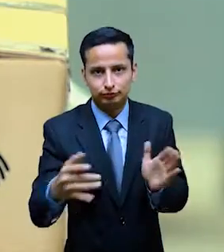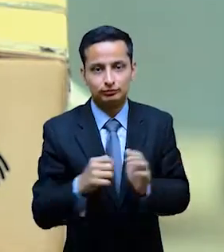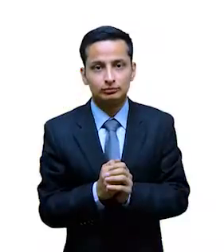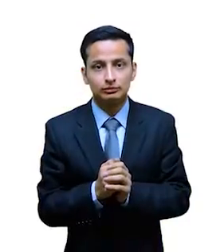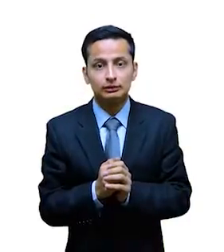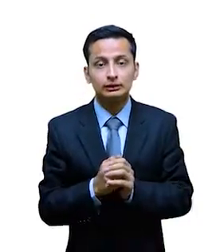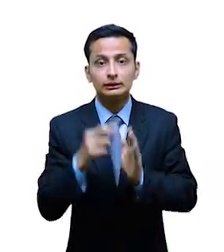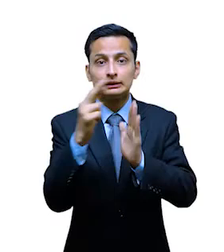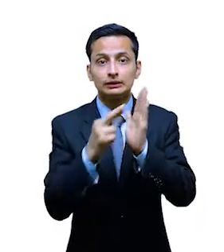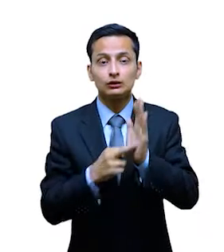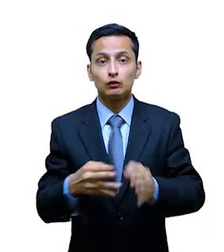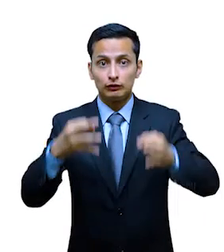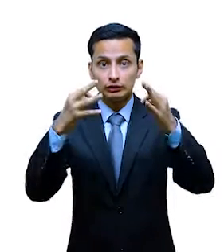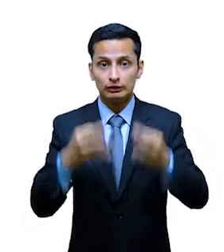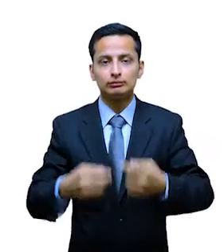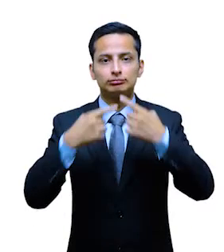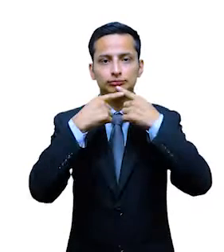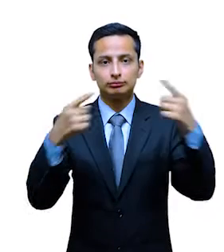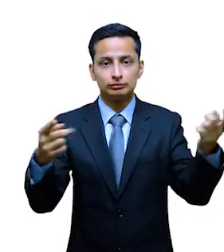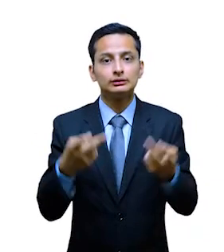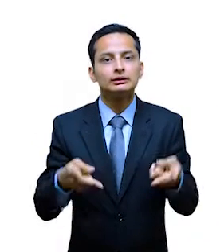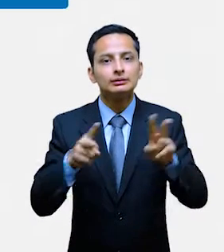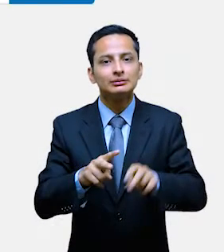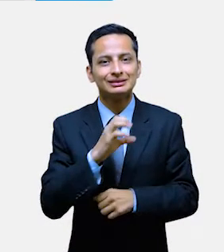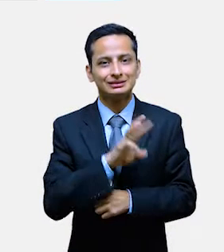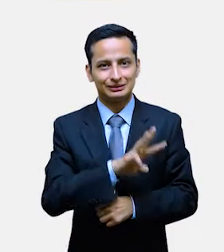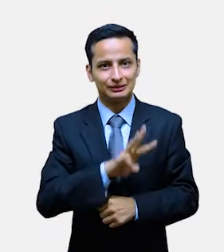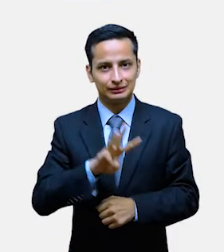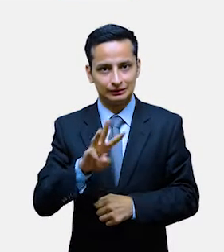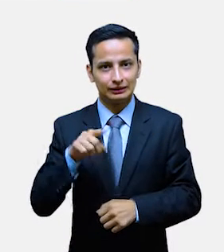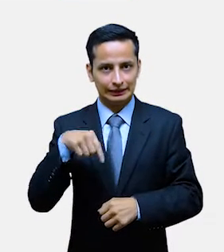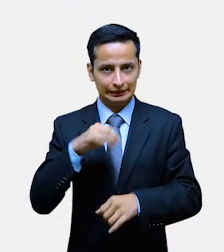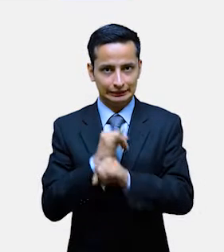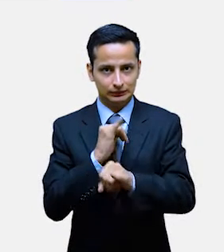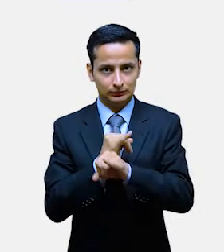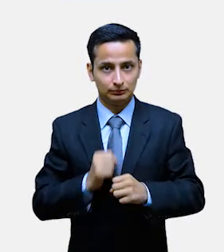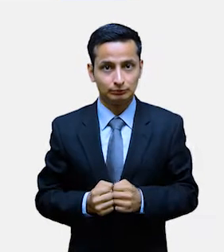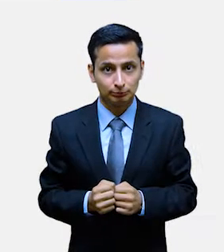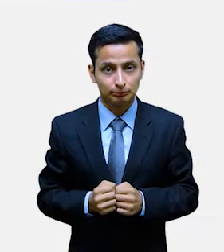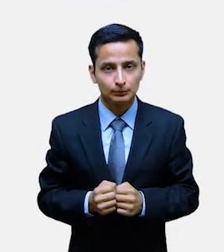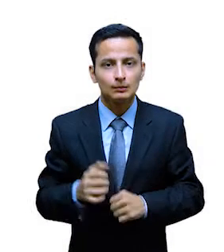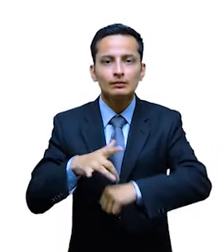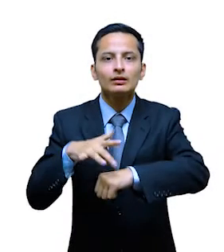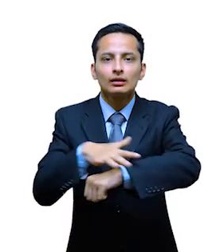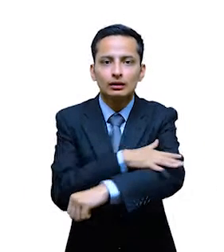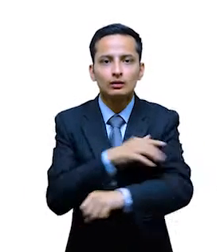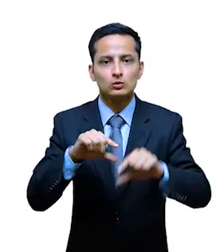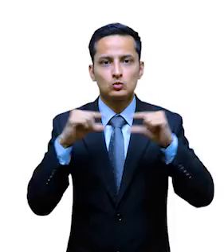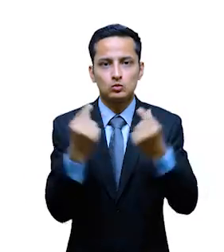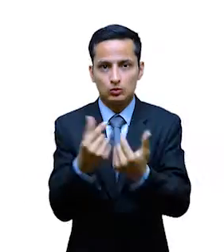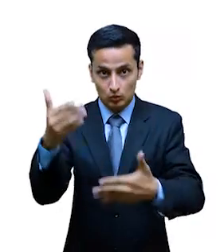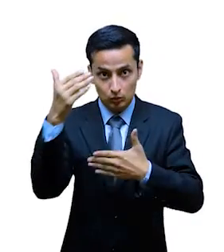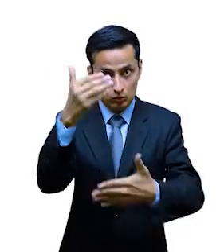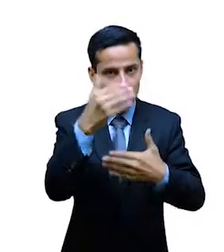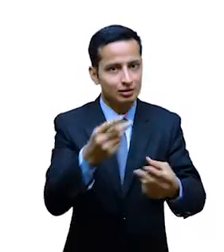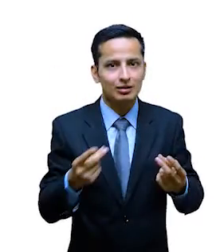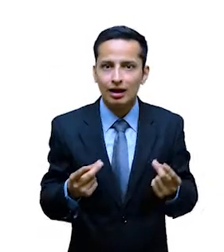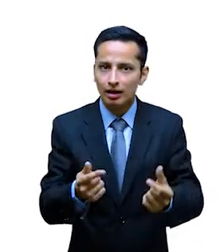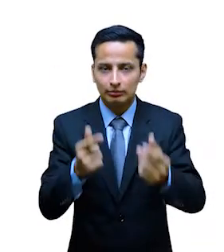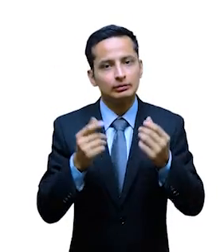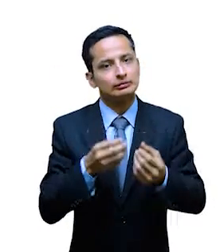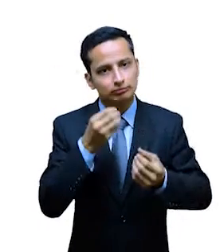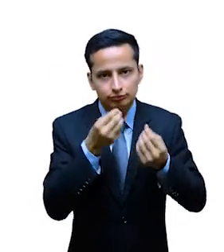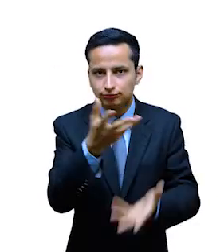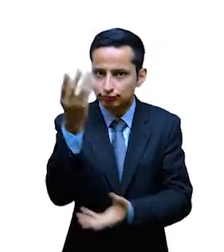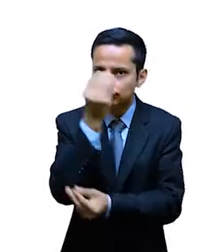2019 y será publicado en el Registro Oficial y en el portal web de la institución. Asimismo, se socializará con las